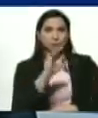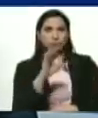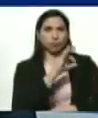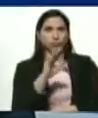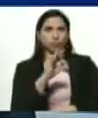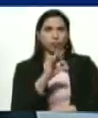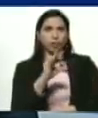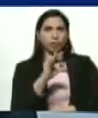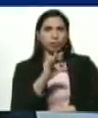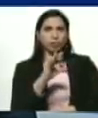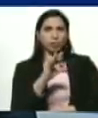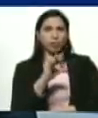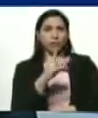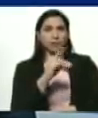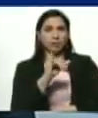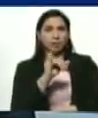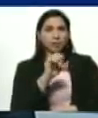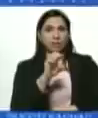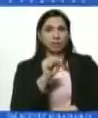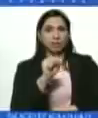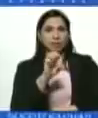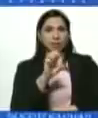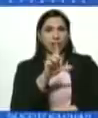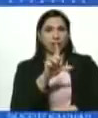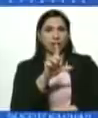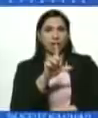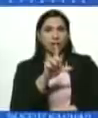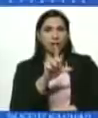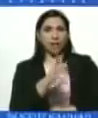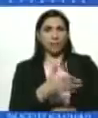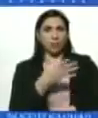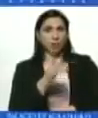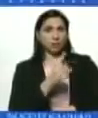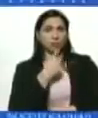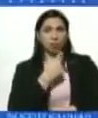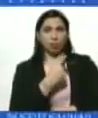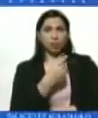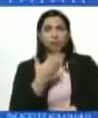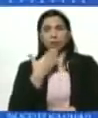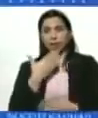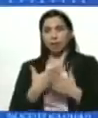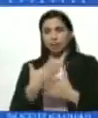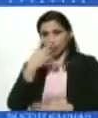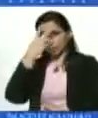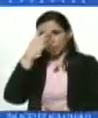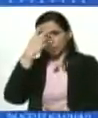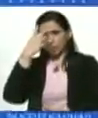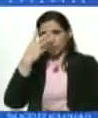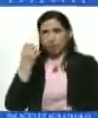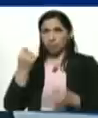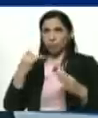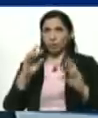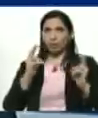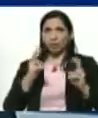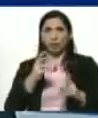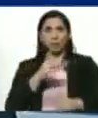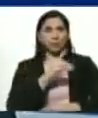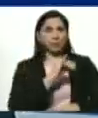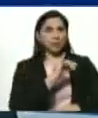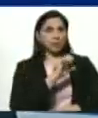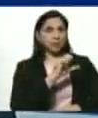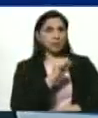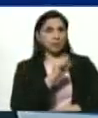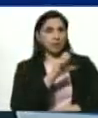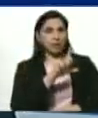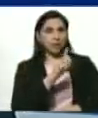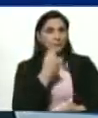del dicen también oído esto es importante no lo había dicho gracias a tarek importante el diésel está